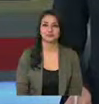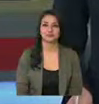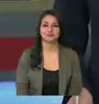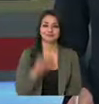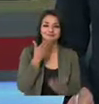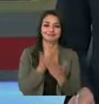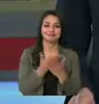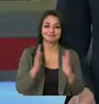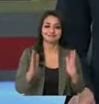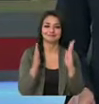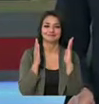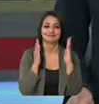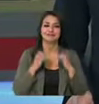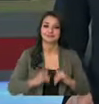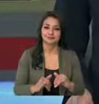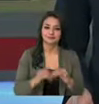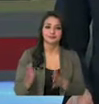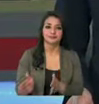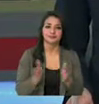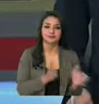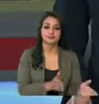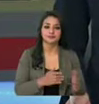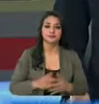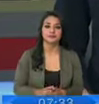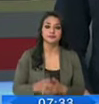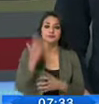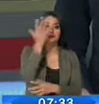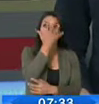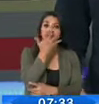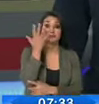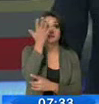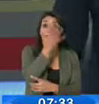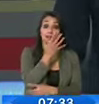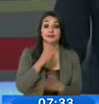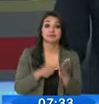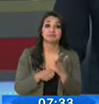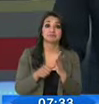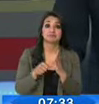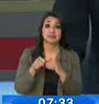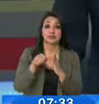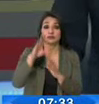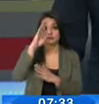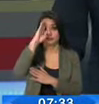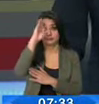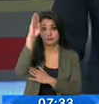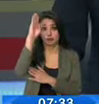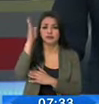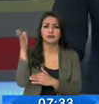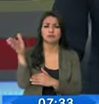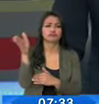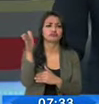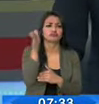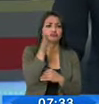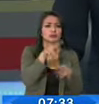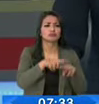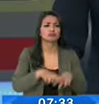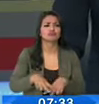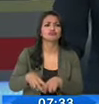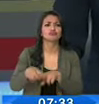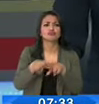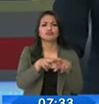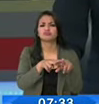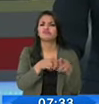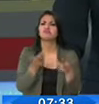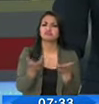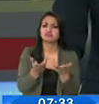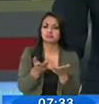Gracias por continuar con nosotros. Les contamos que en San Lorenzo, Esmeraldas, del Ministerio del Interior, César Navas, realizó un recorrido de revisión de las acciones ejecutadas